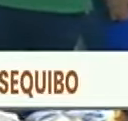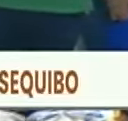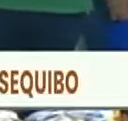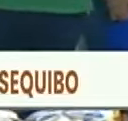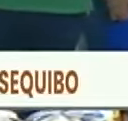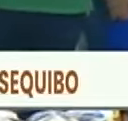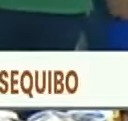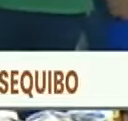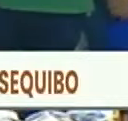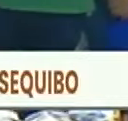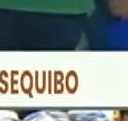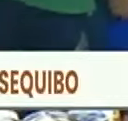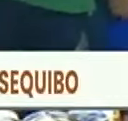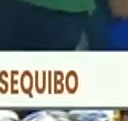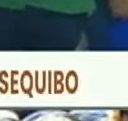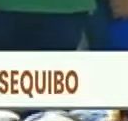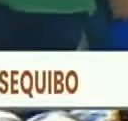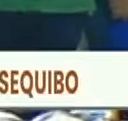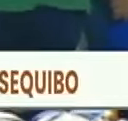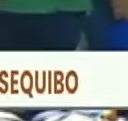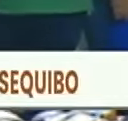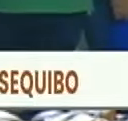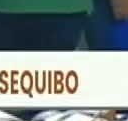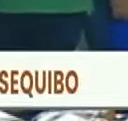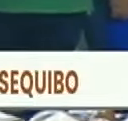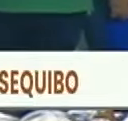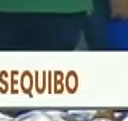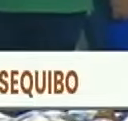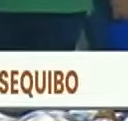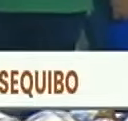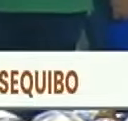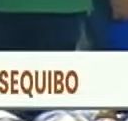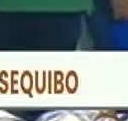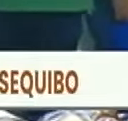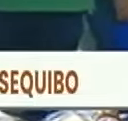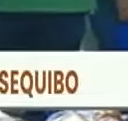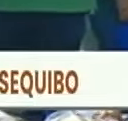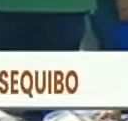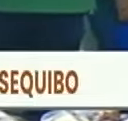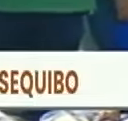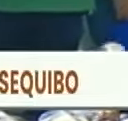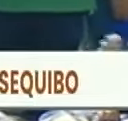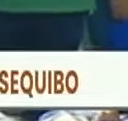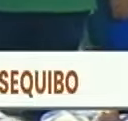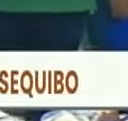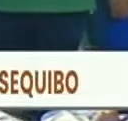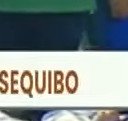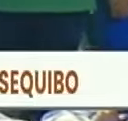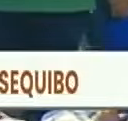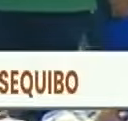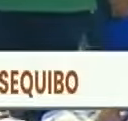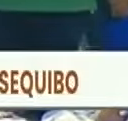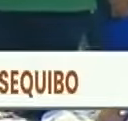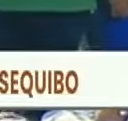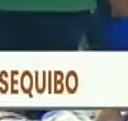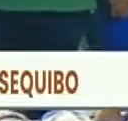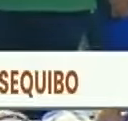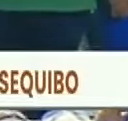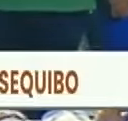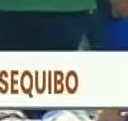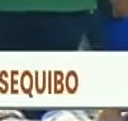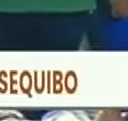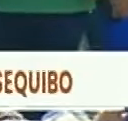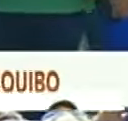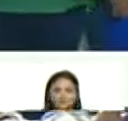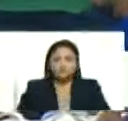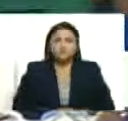cada pregunta hay que responderla. No que llegar a votar y yo voto 5 veces sí, me voy rápido. Hay que votarlas con